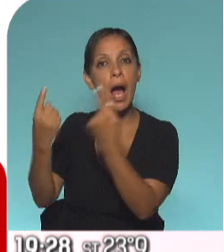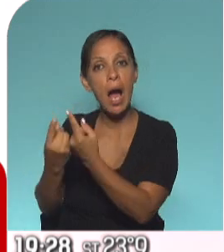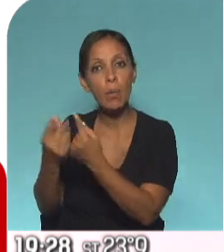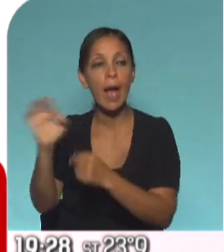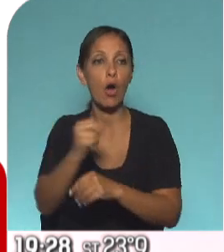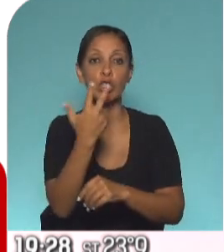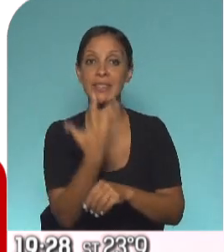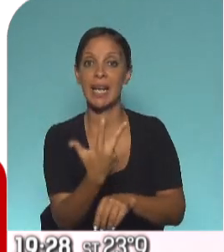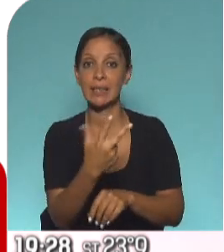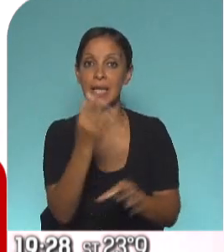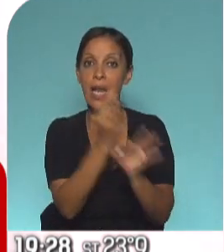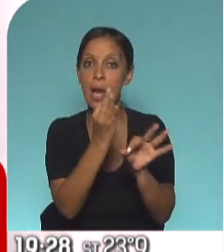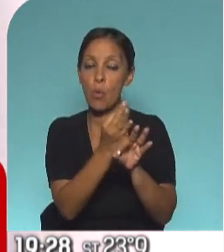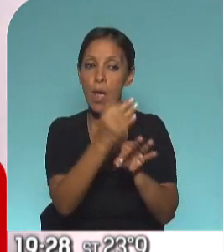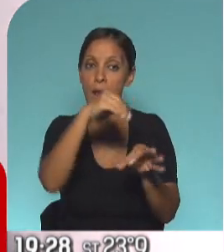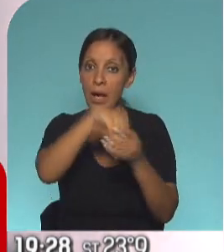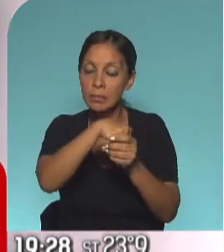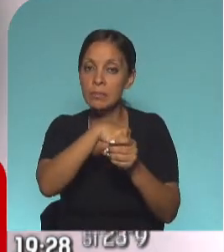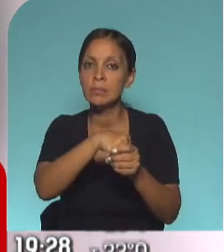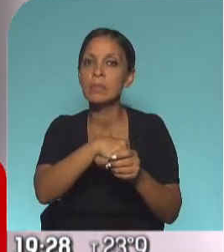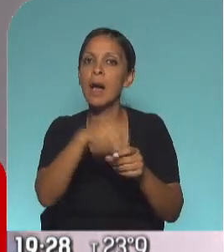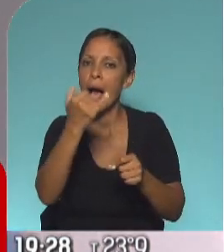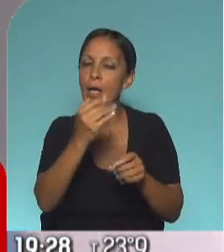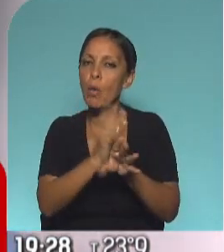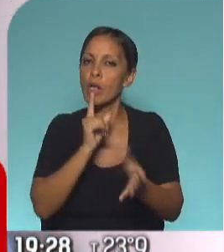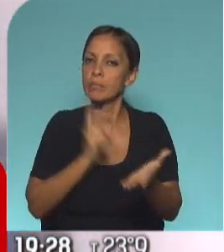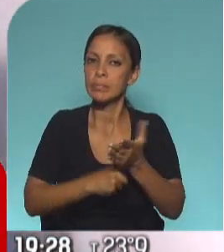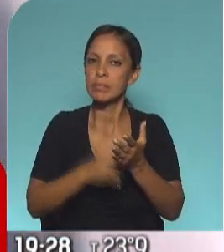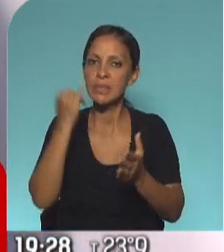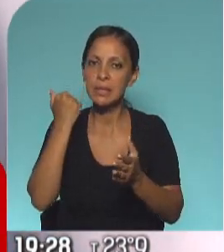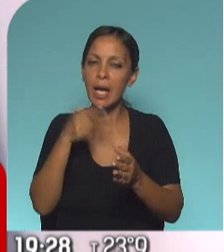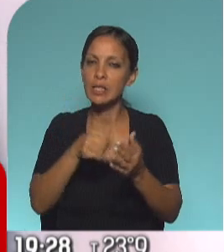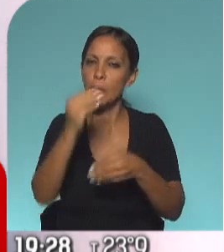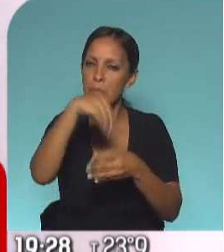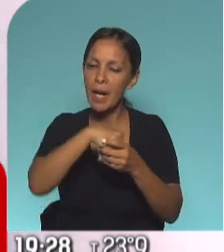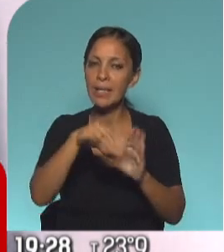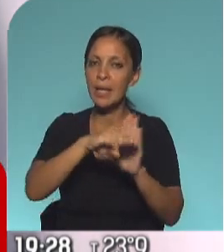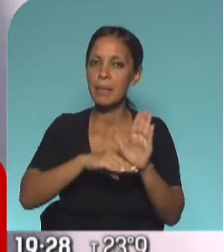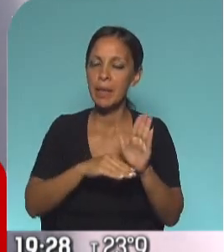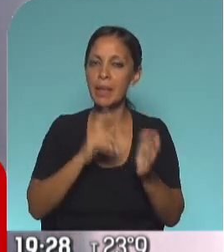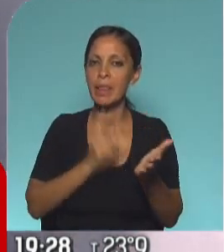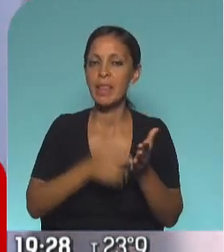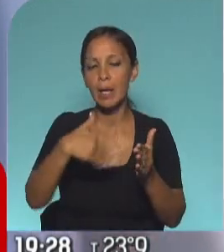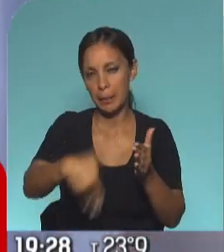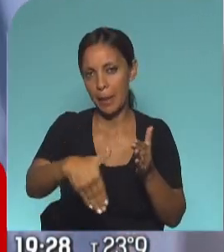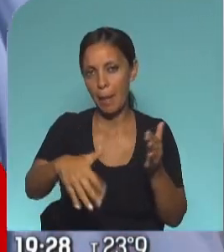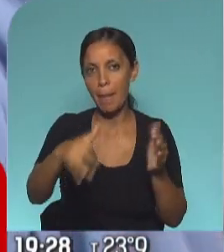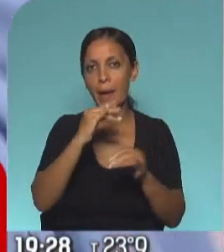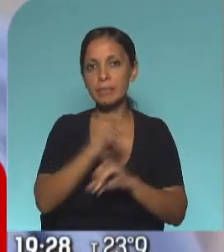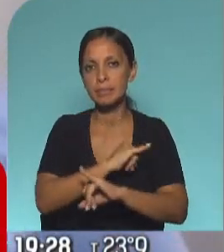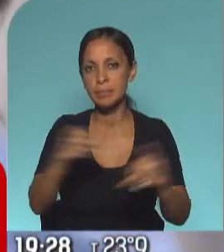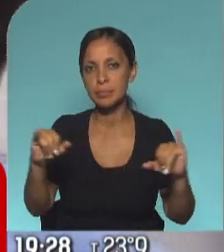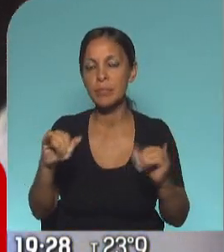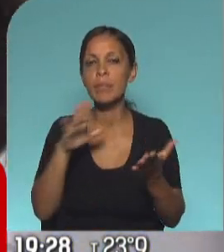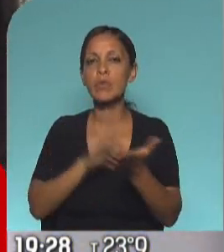una escuela que se interconectan entre sí, todo esto forma parte de una serie de medidas que ya se van a estar anunciando de